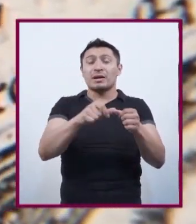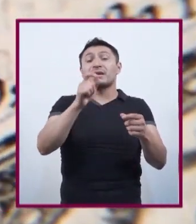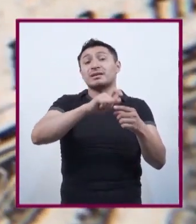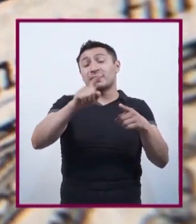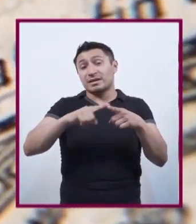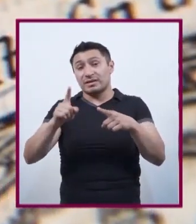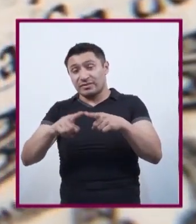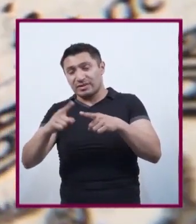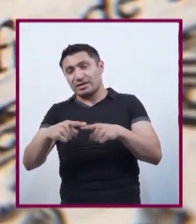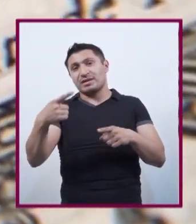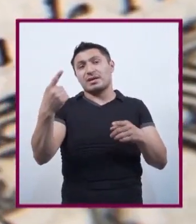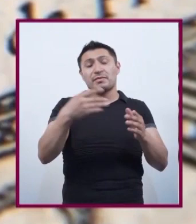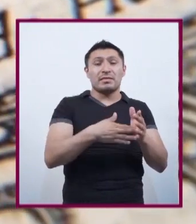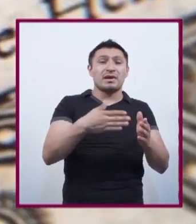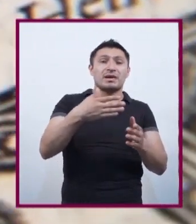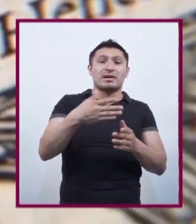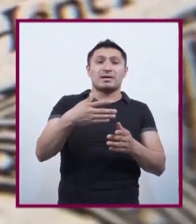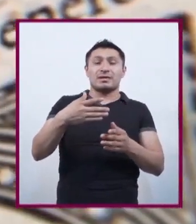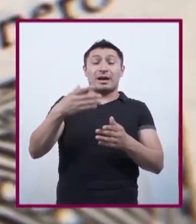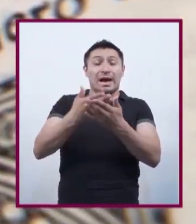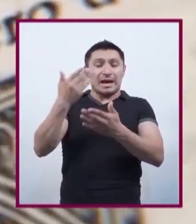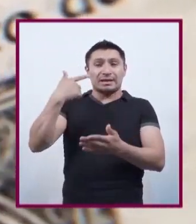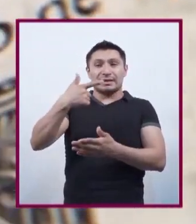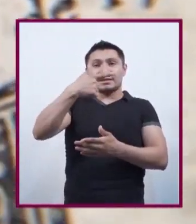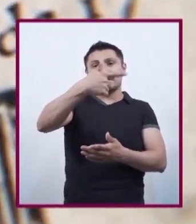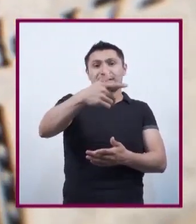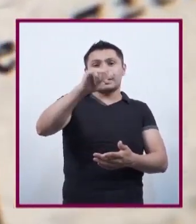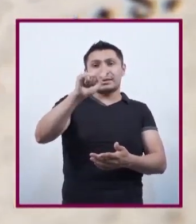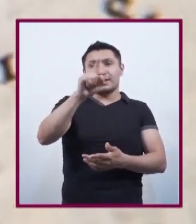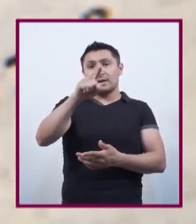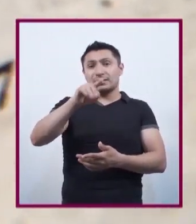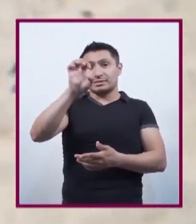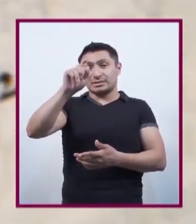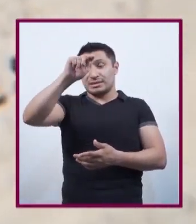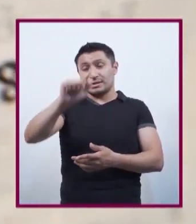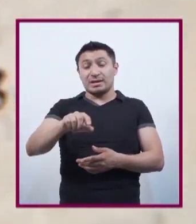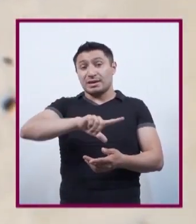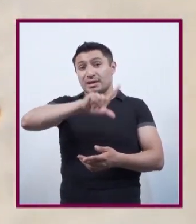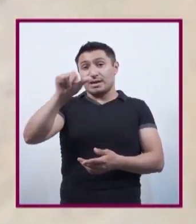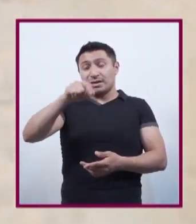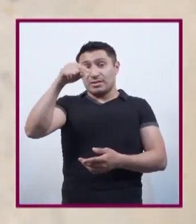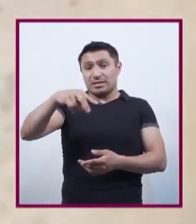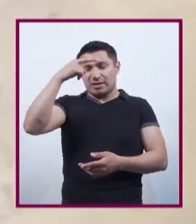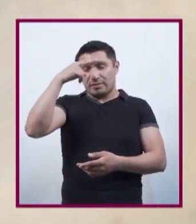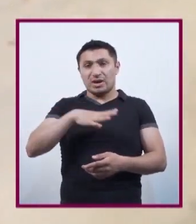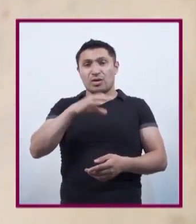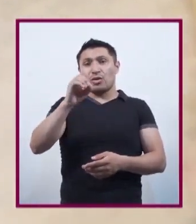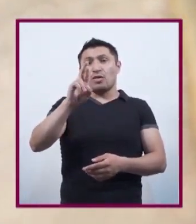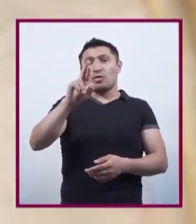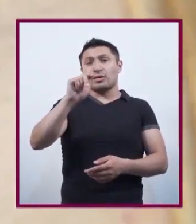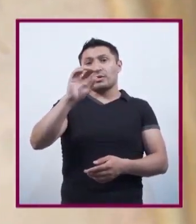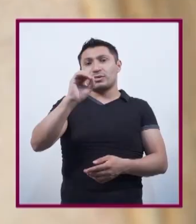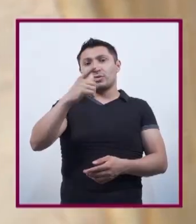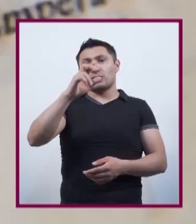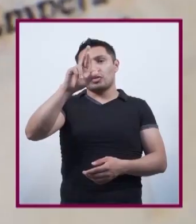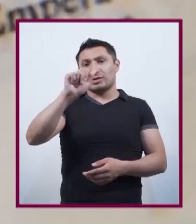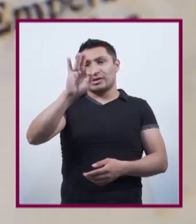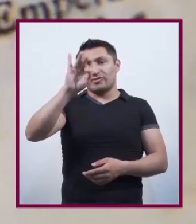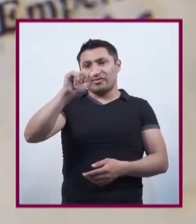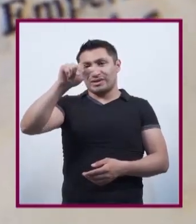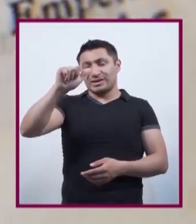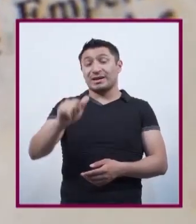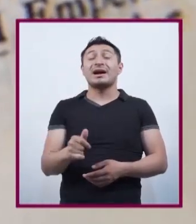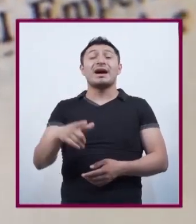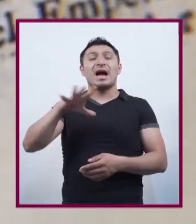ortografía era distinta. Estamos hablando de 1728, Gaceta se escribía con Z. Y en México, una cuestión